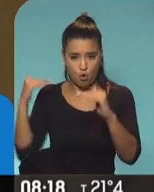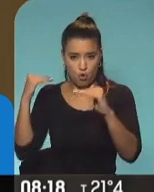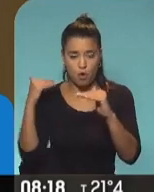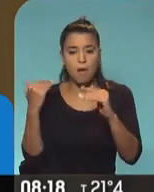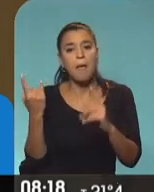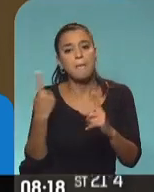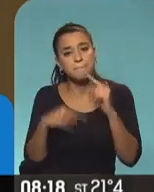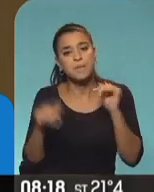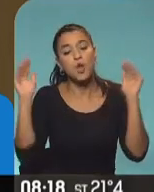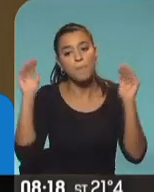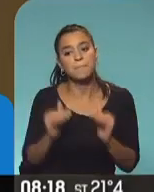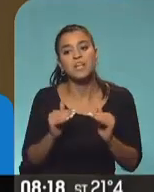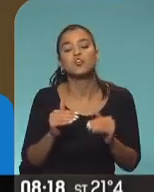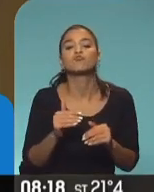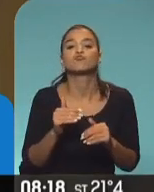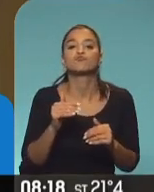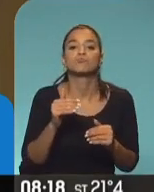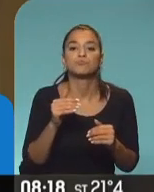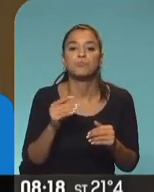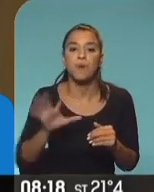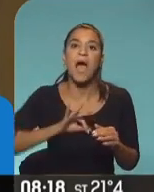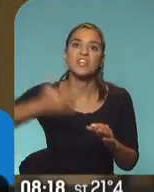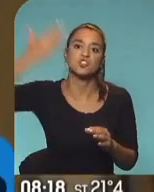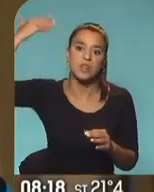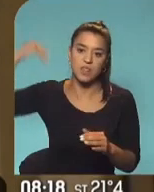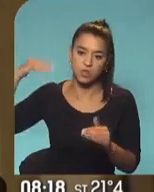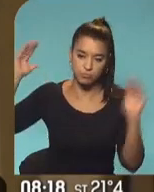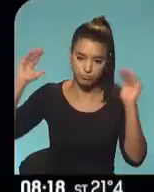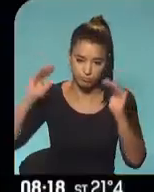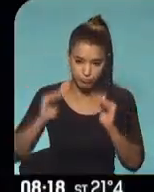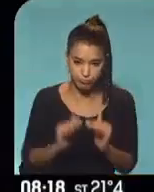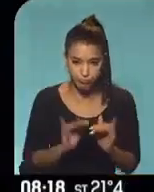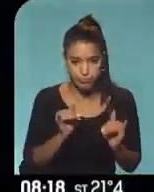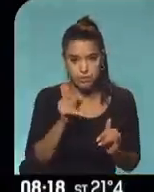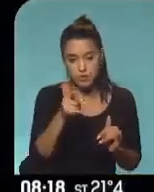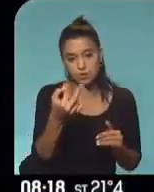pero viene en descenso en relación a años anteriores. Esto es halagüeño.